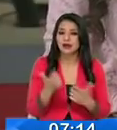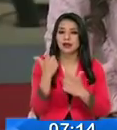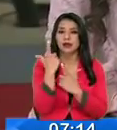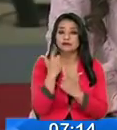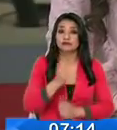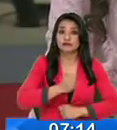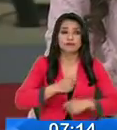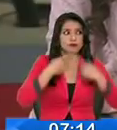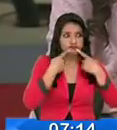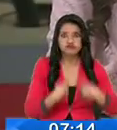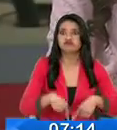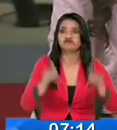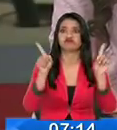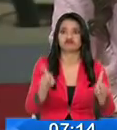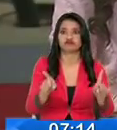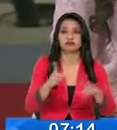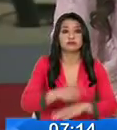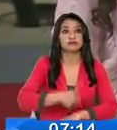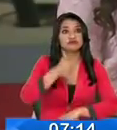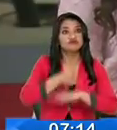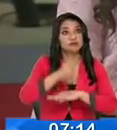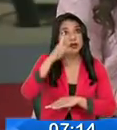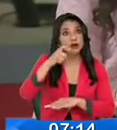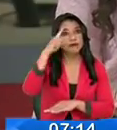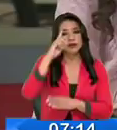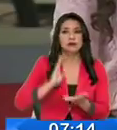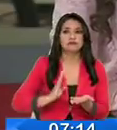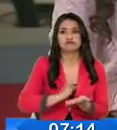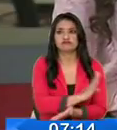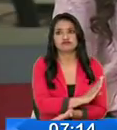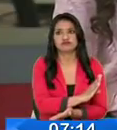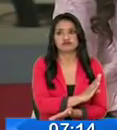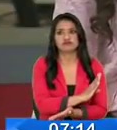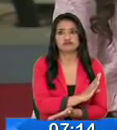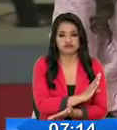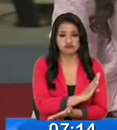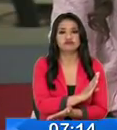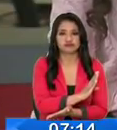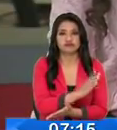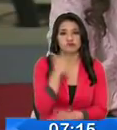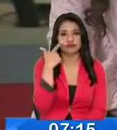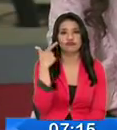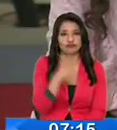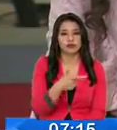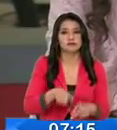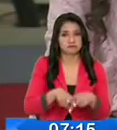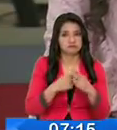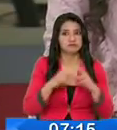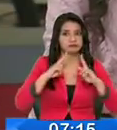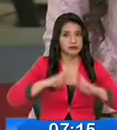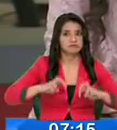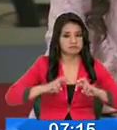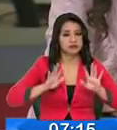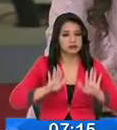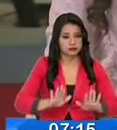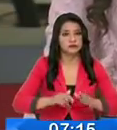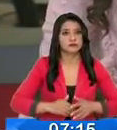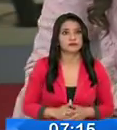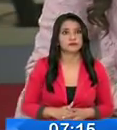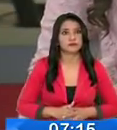fueron rechazadas por autoridades del gobierno. La Fiscalía General del Estado abrió una investigación por dichas